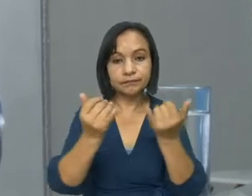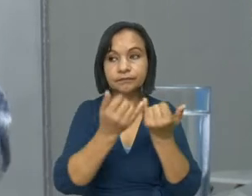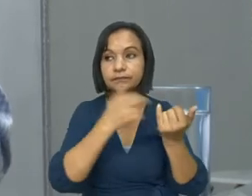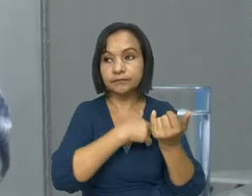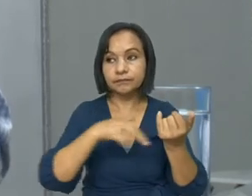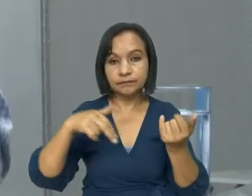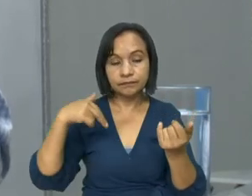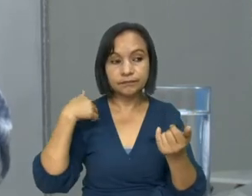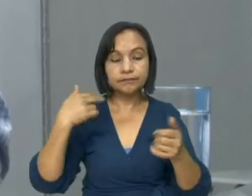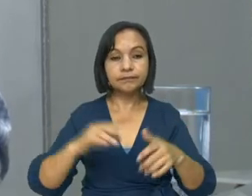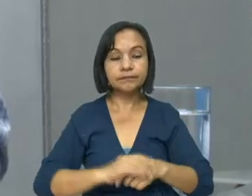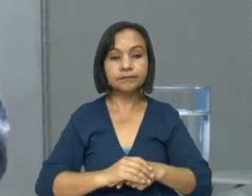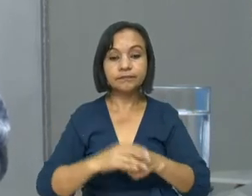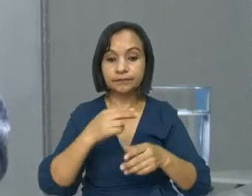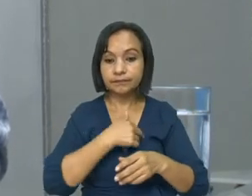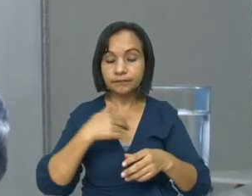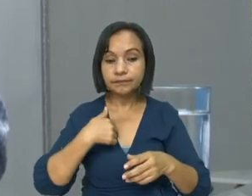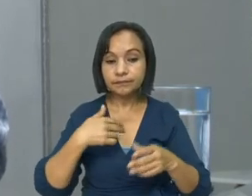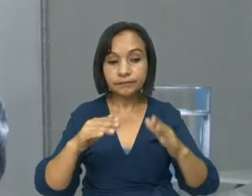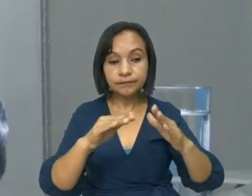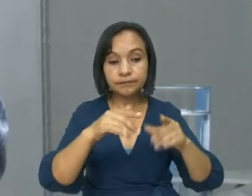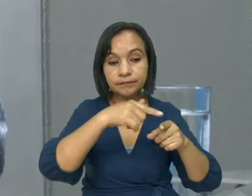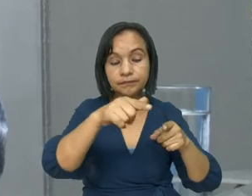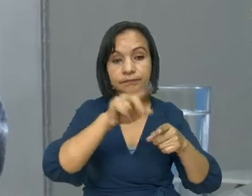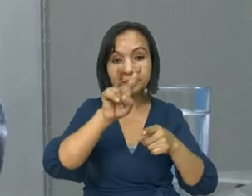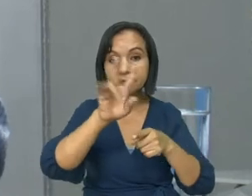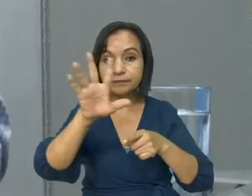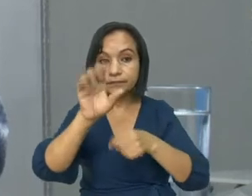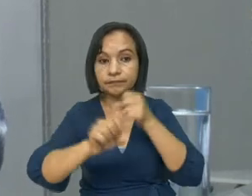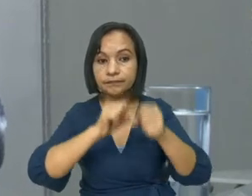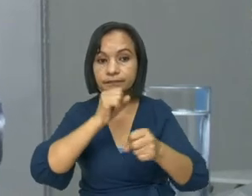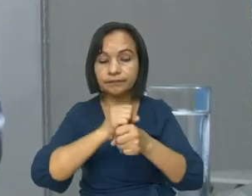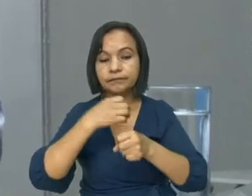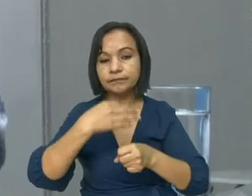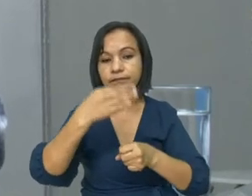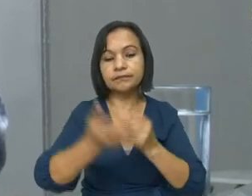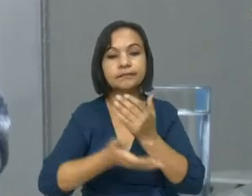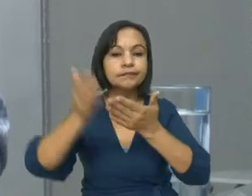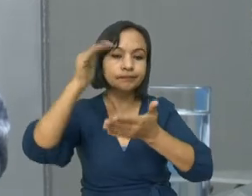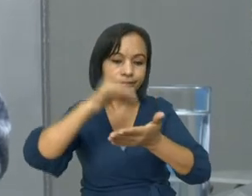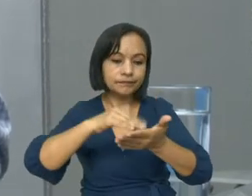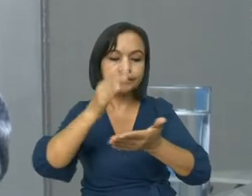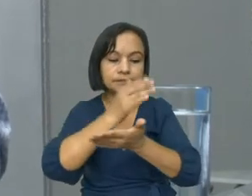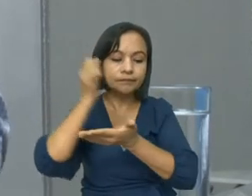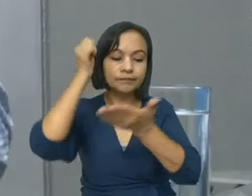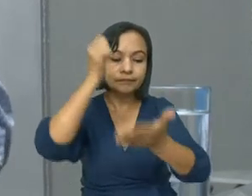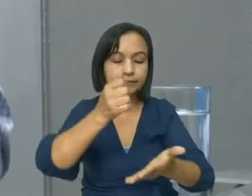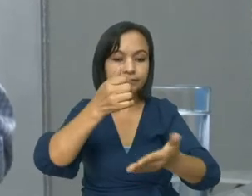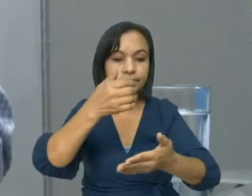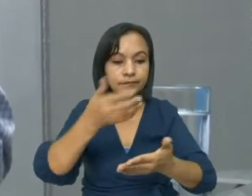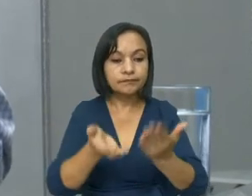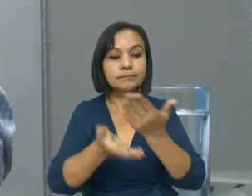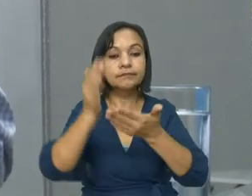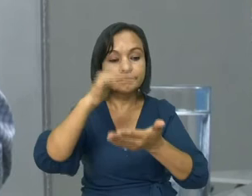nosotros construimos en una comunidad dura 25 años, va a haber un momento de que vamos a tener que volver a hacer algunas inversiones